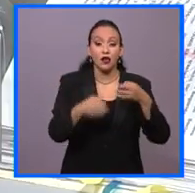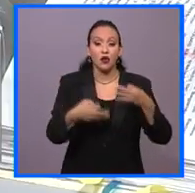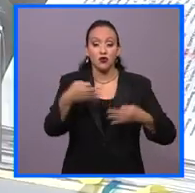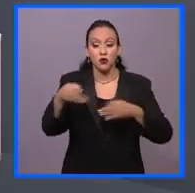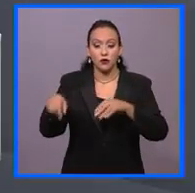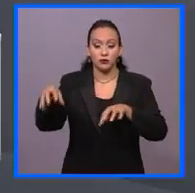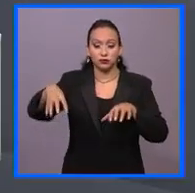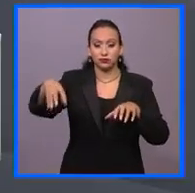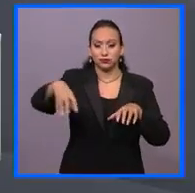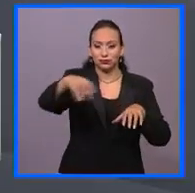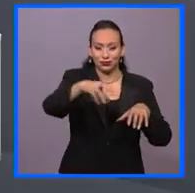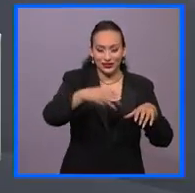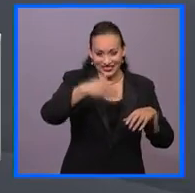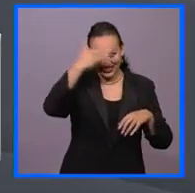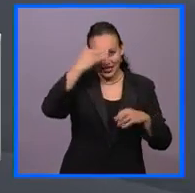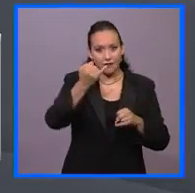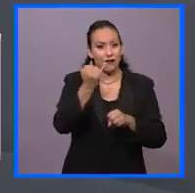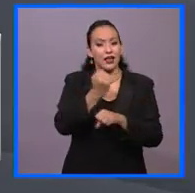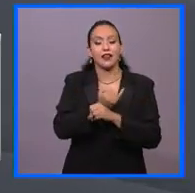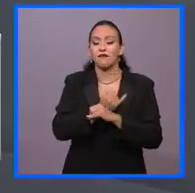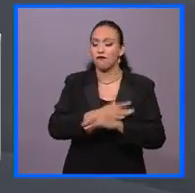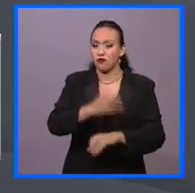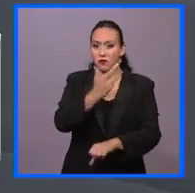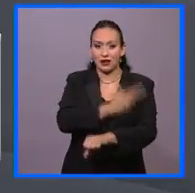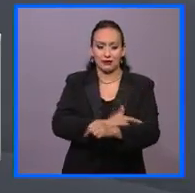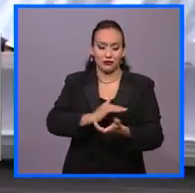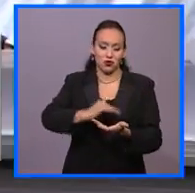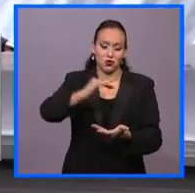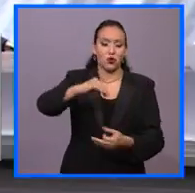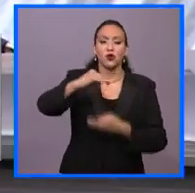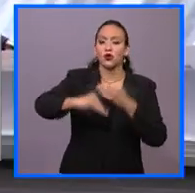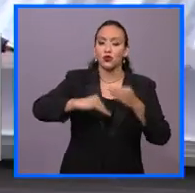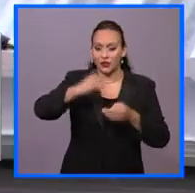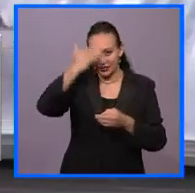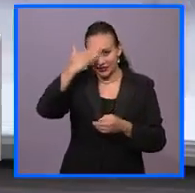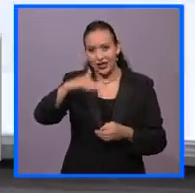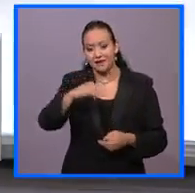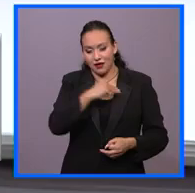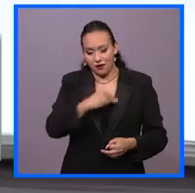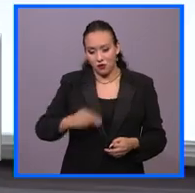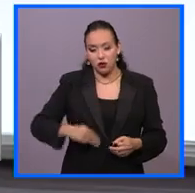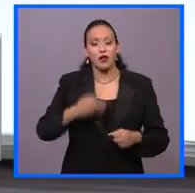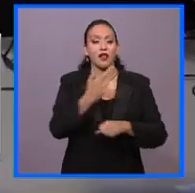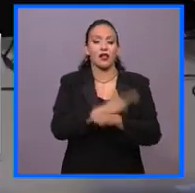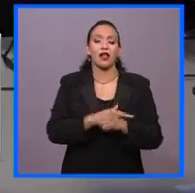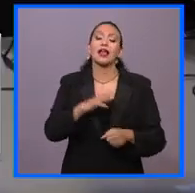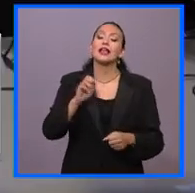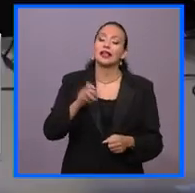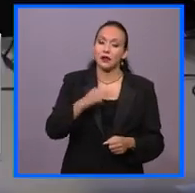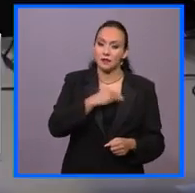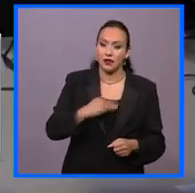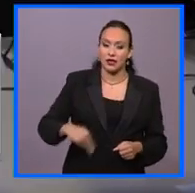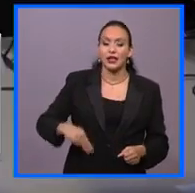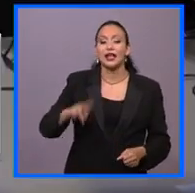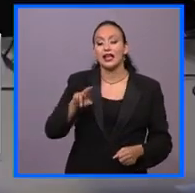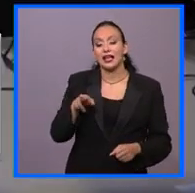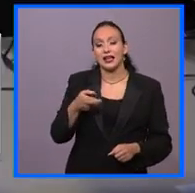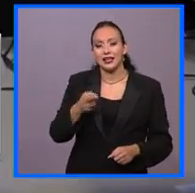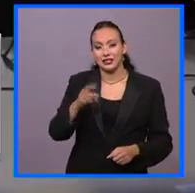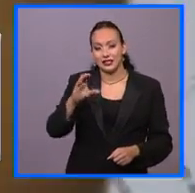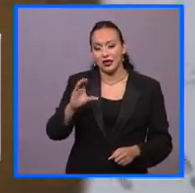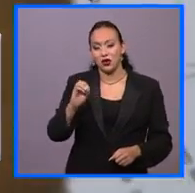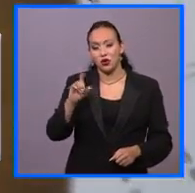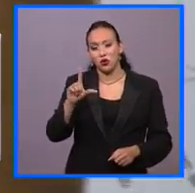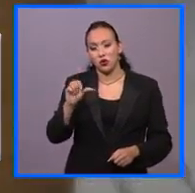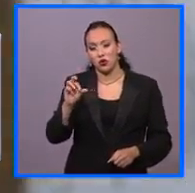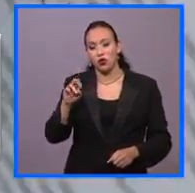su totalidad de los asuntos que se generen en los municipios de dicha entidad y en el municipio de San Luis Río Colorado, Sonora.